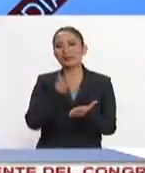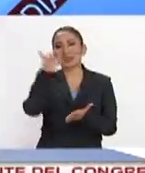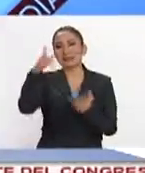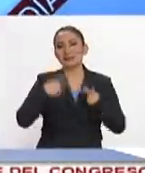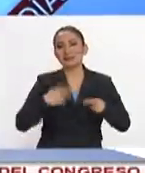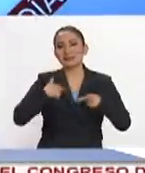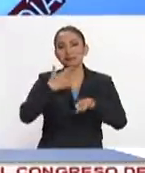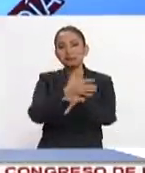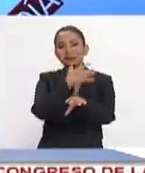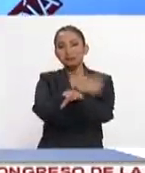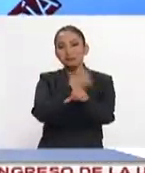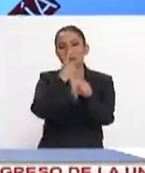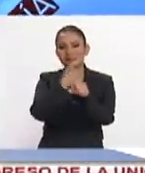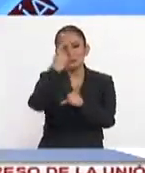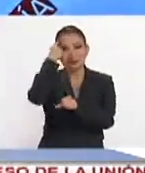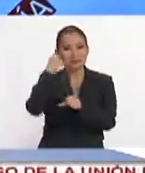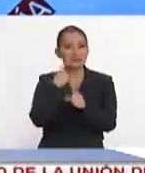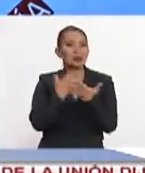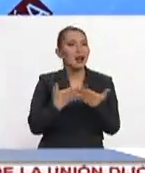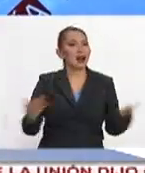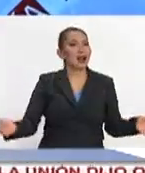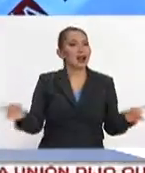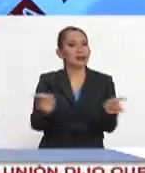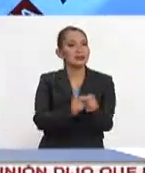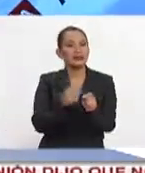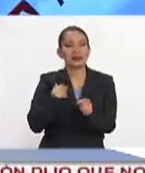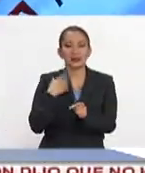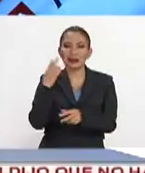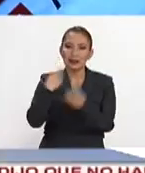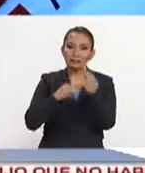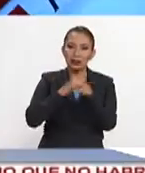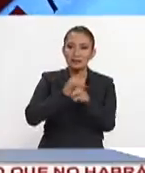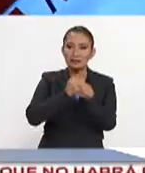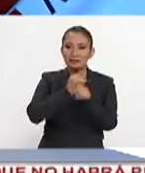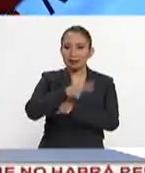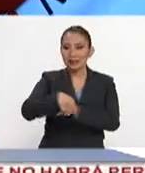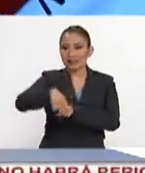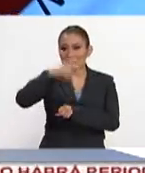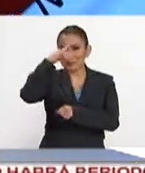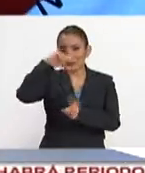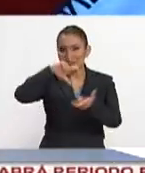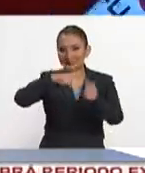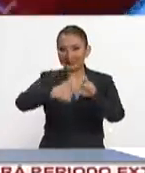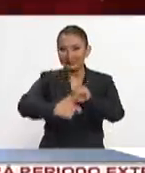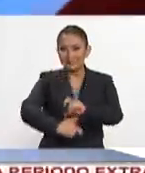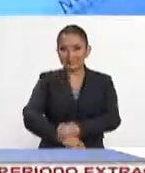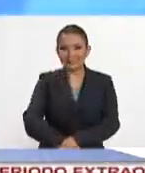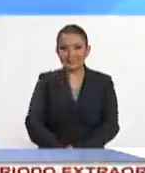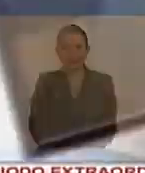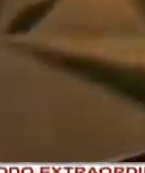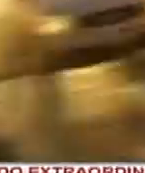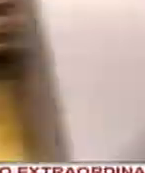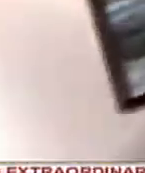Gracias a quienes nos acompañaron en esta primera media hora. Vamos a nuestro primer resumen. Nosotros regresamos con más información. México al Día.